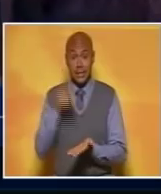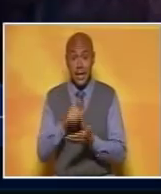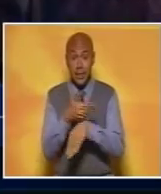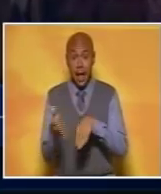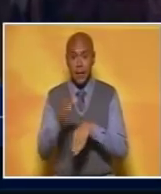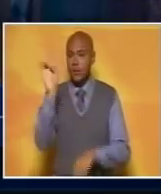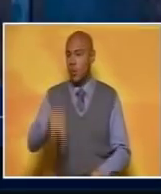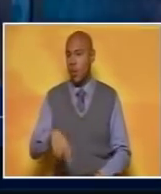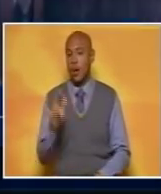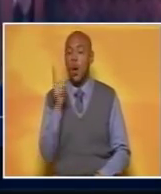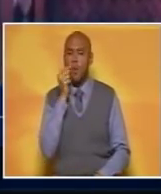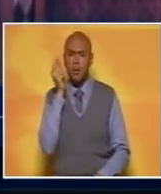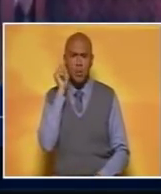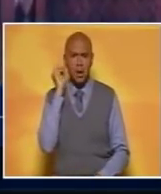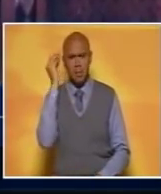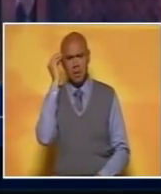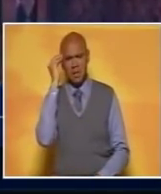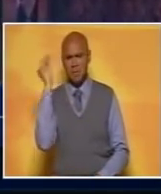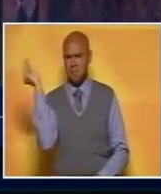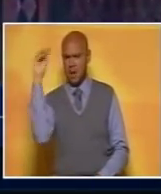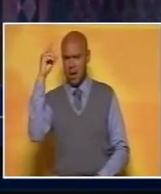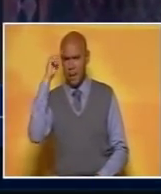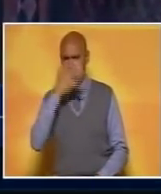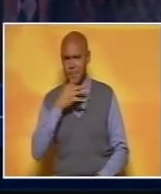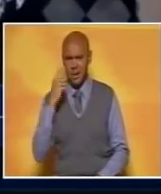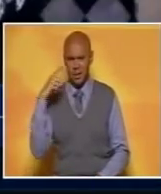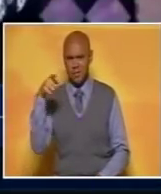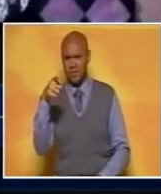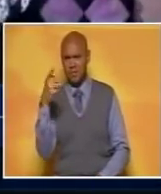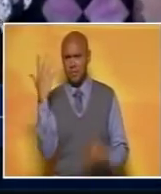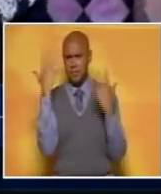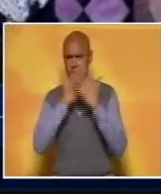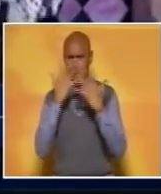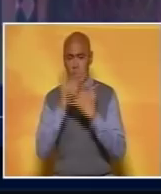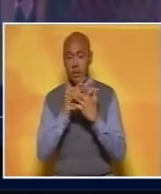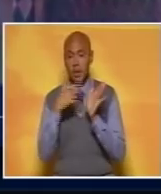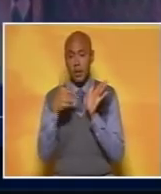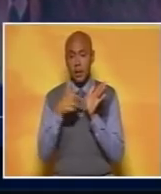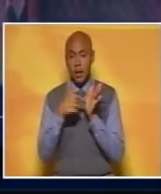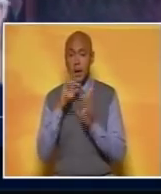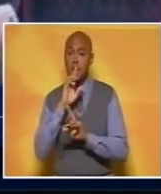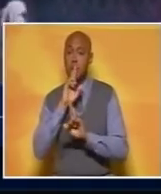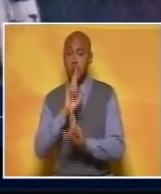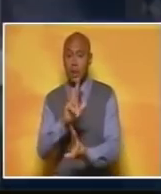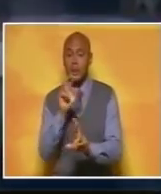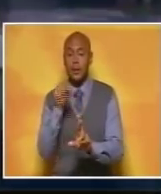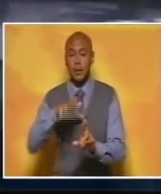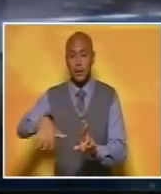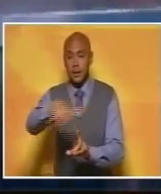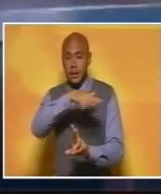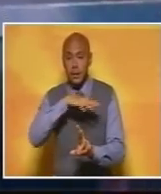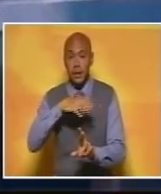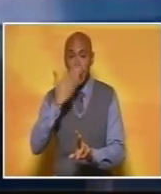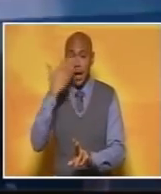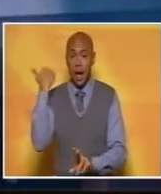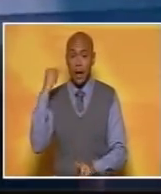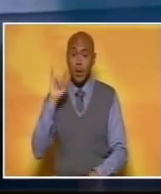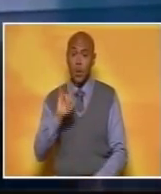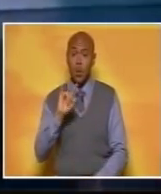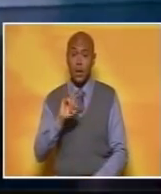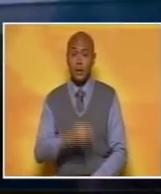varios medios interpretaron como una respuesta a la demanda interpuesta en los tribunales del condado de Miami-Dade el lunes